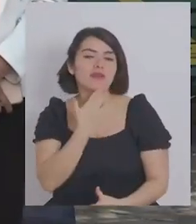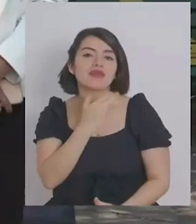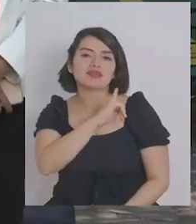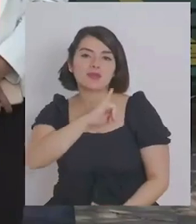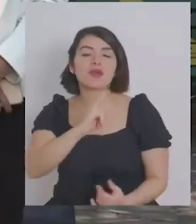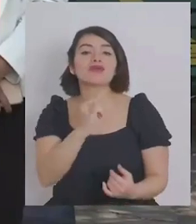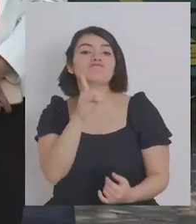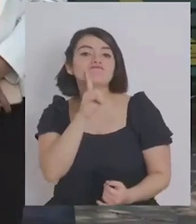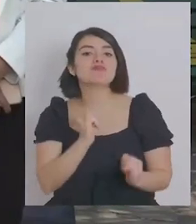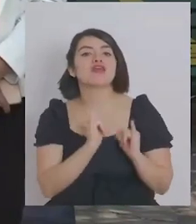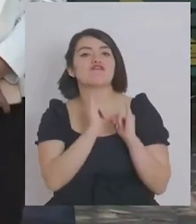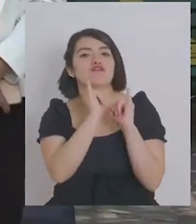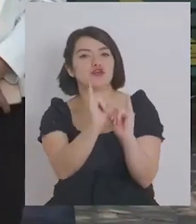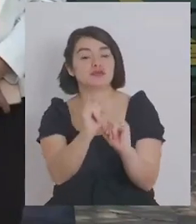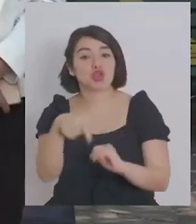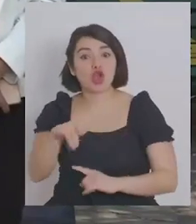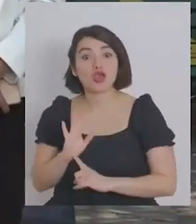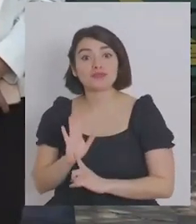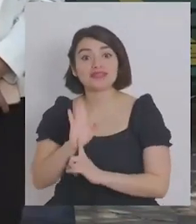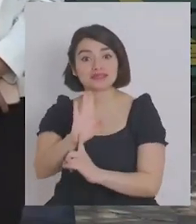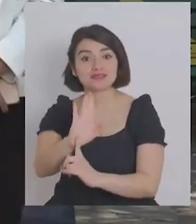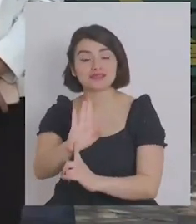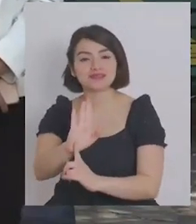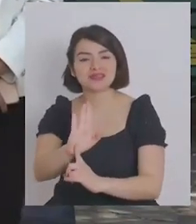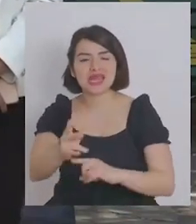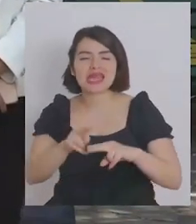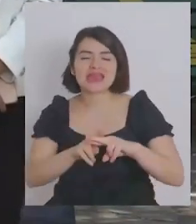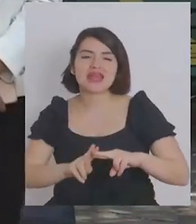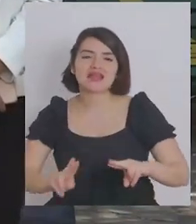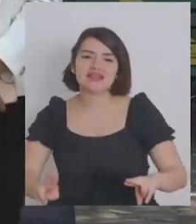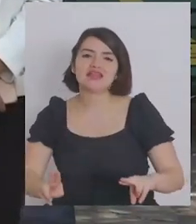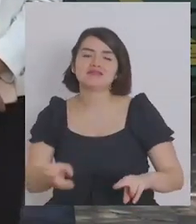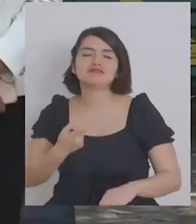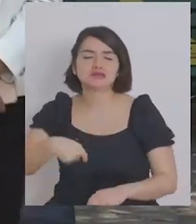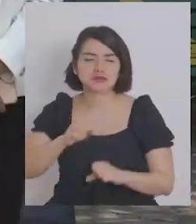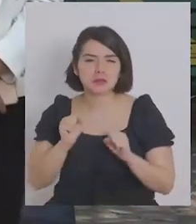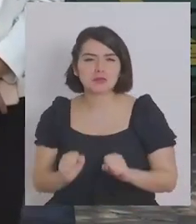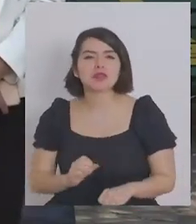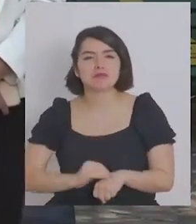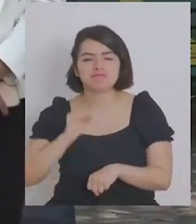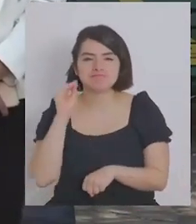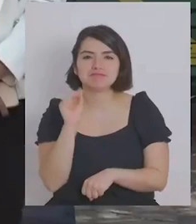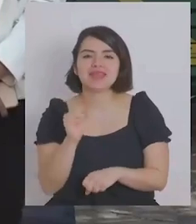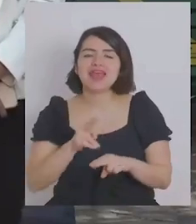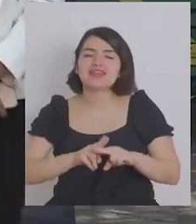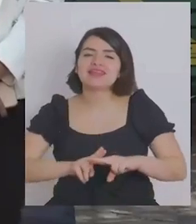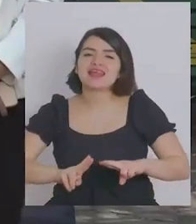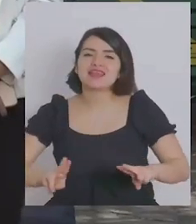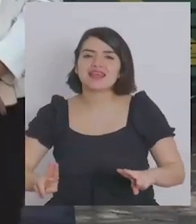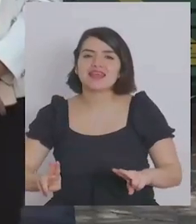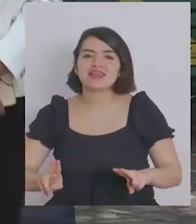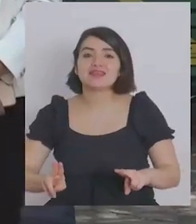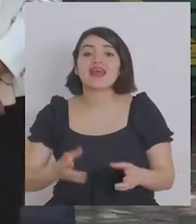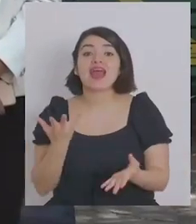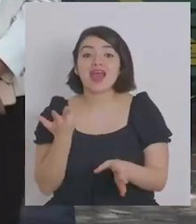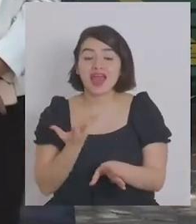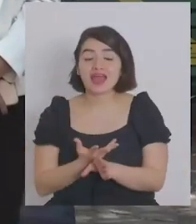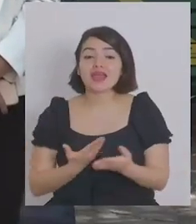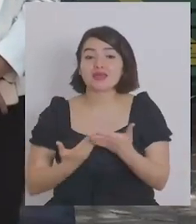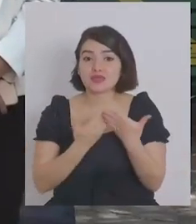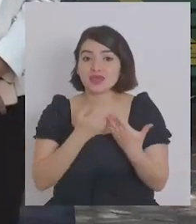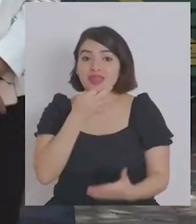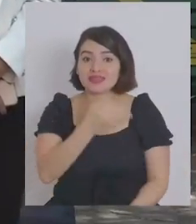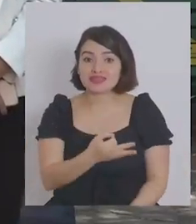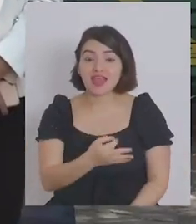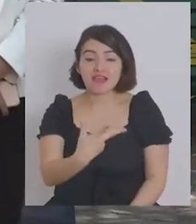presentó también fue parte de la tranquilidad que podemos dar porque porque también se dio tranquilidad y con respecto a que hay estudios ya que dicen que la